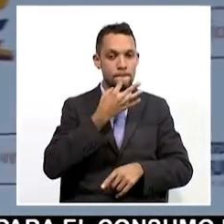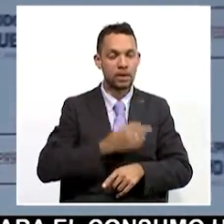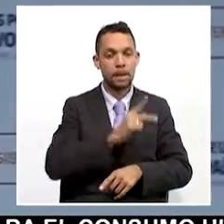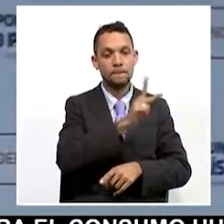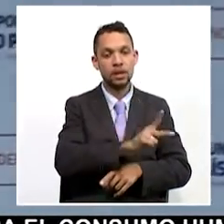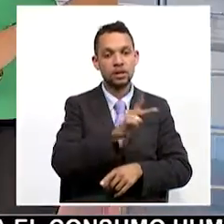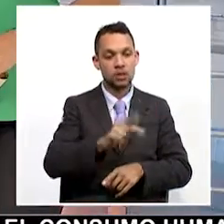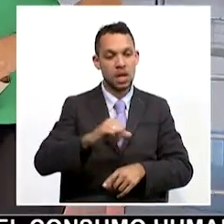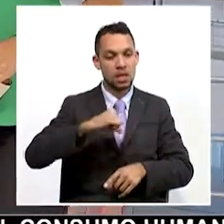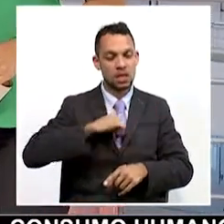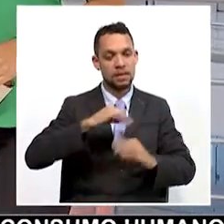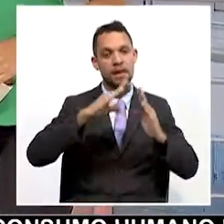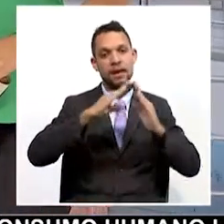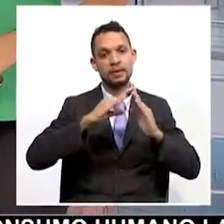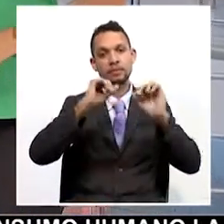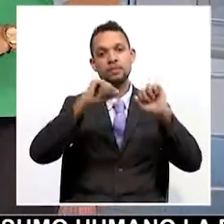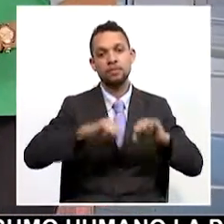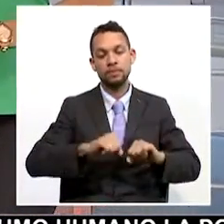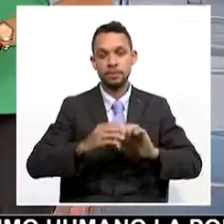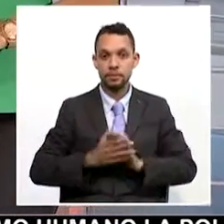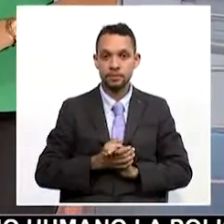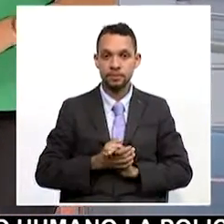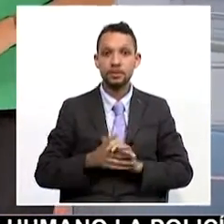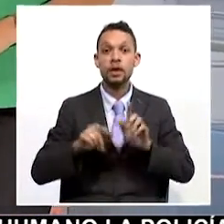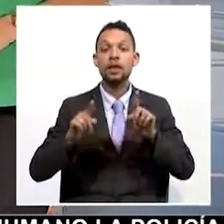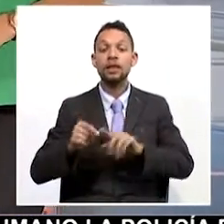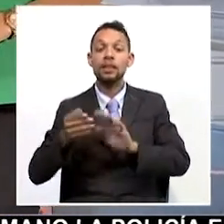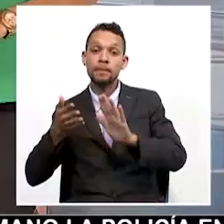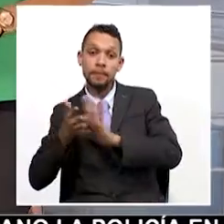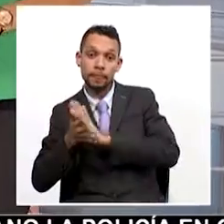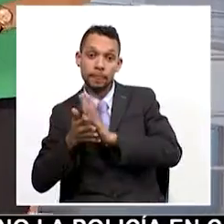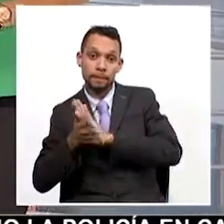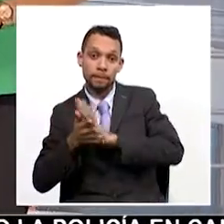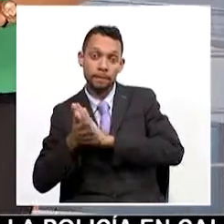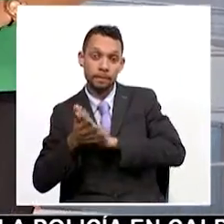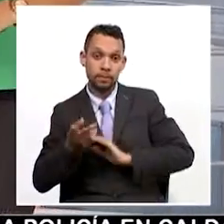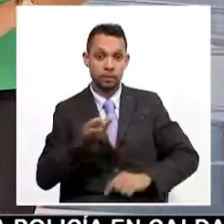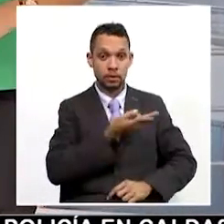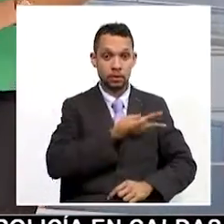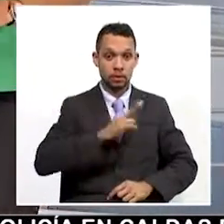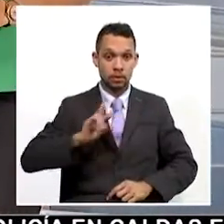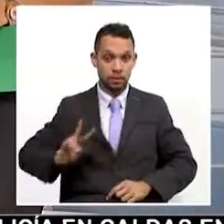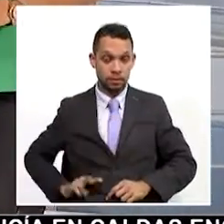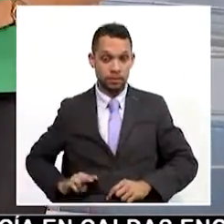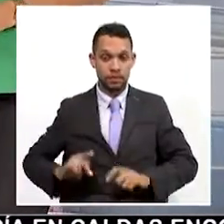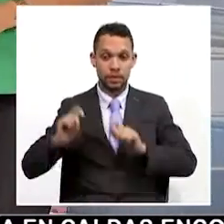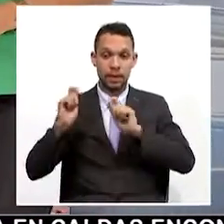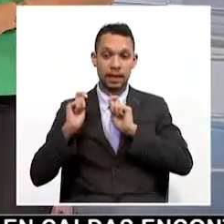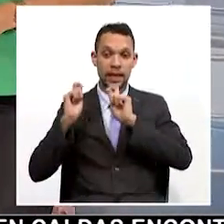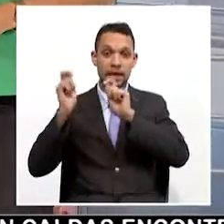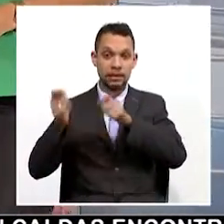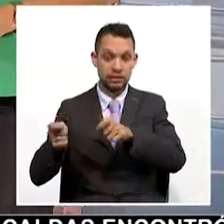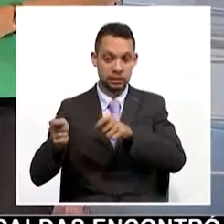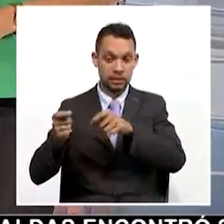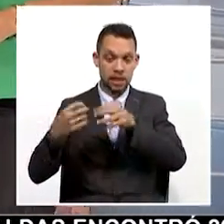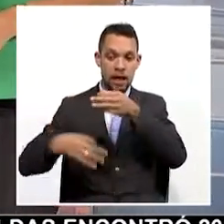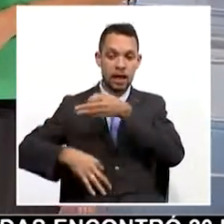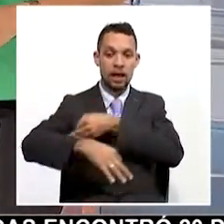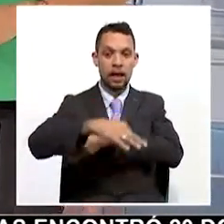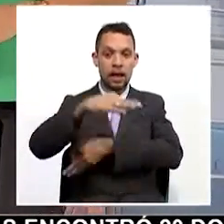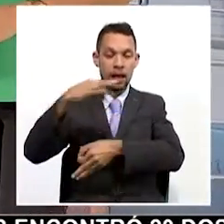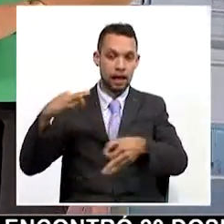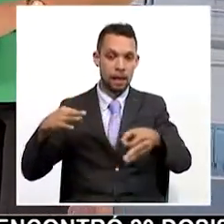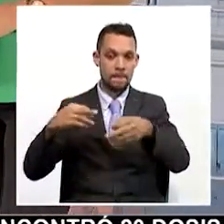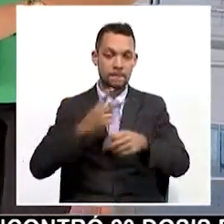realidad. El presidente de la República, Germán Vargas Lleras, estará presentando su dimisión del cargo ante el Congreso de la República y estará asumiendo